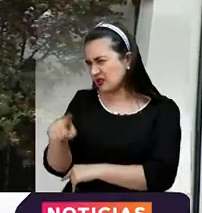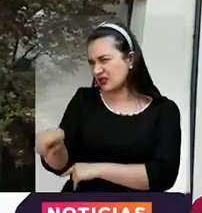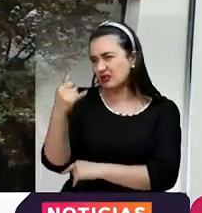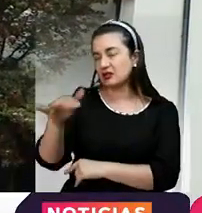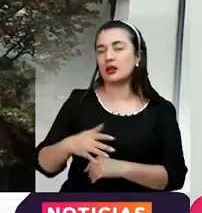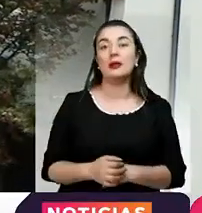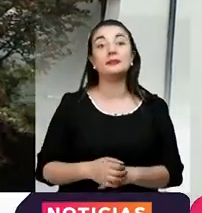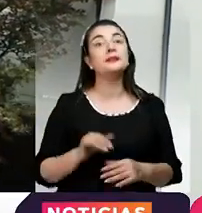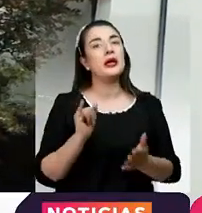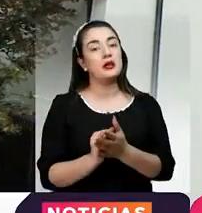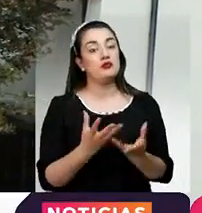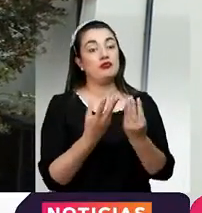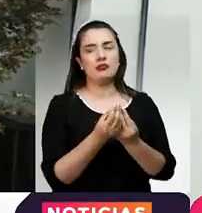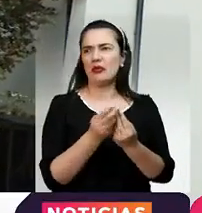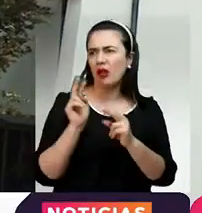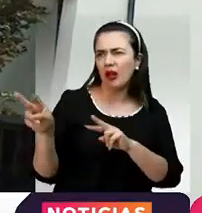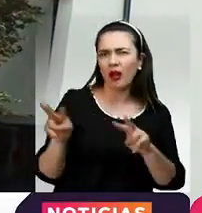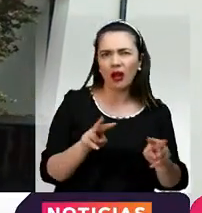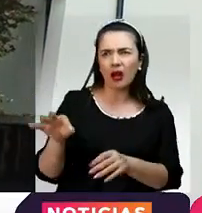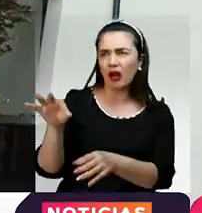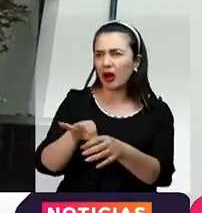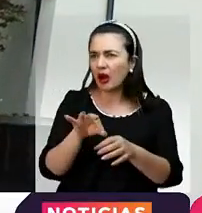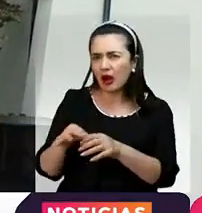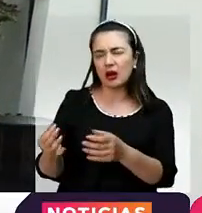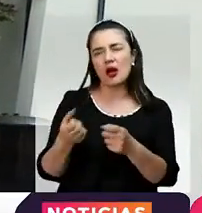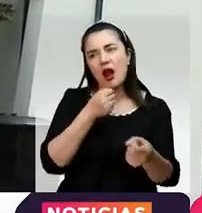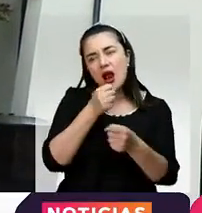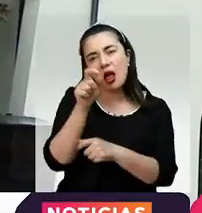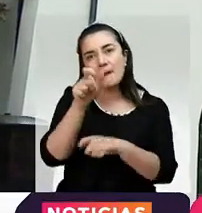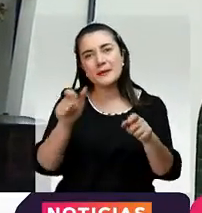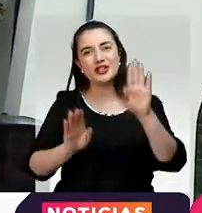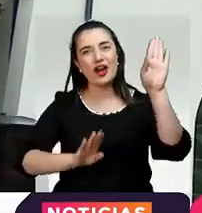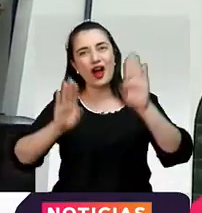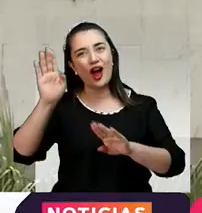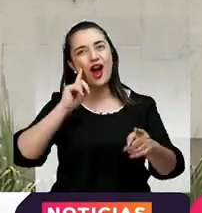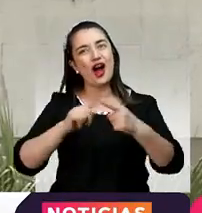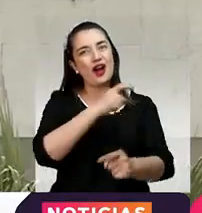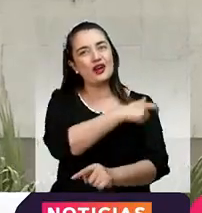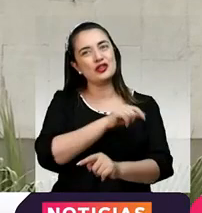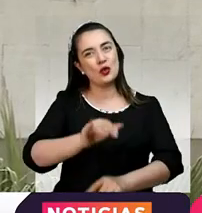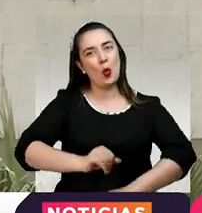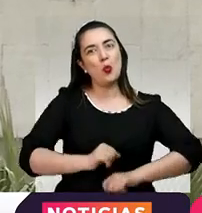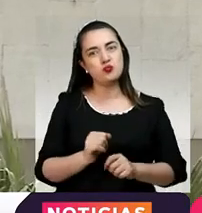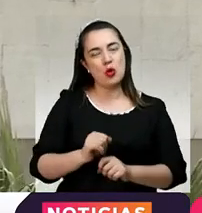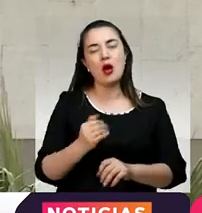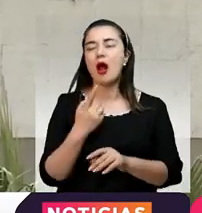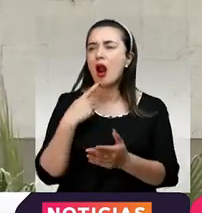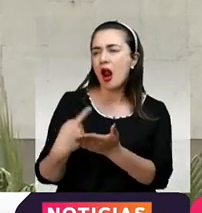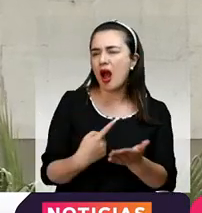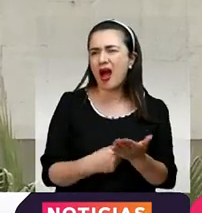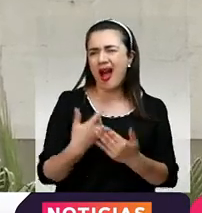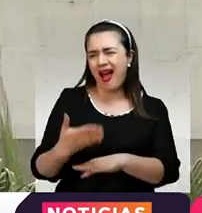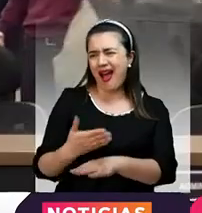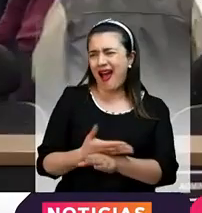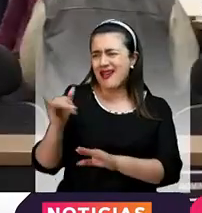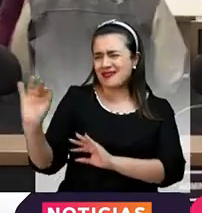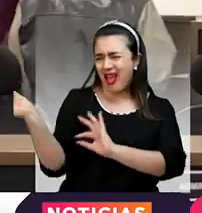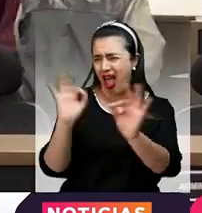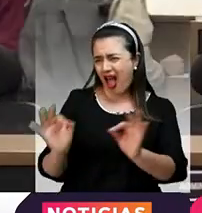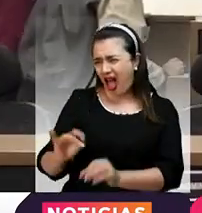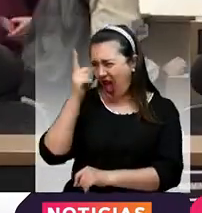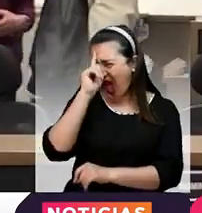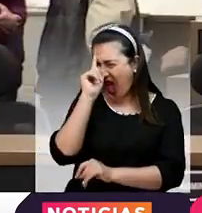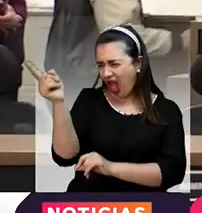plenaria donde se estaba realizando las entrevistas a los candidatos a personero de Bogotá, asegurando que el proceso estaba arreglado. El